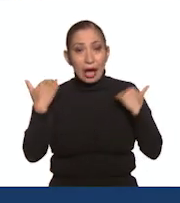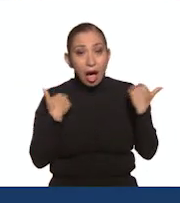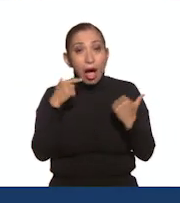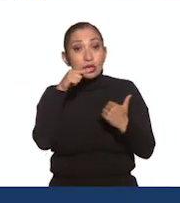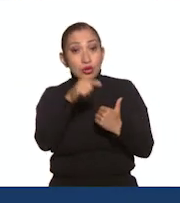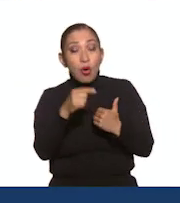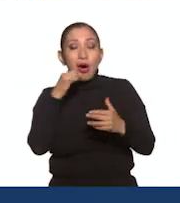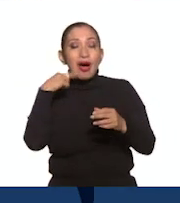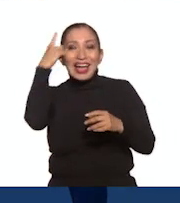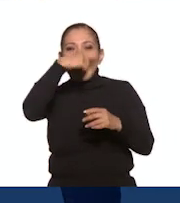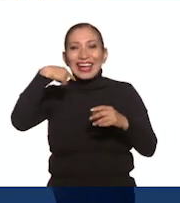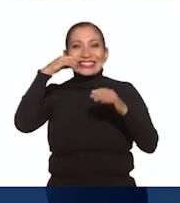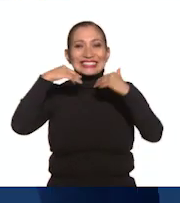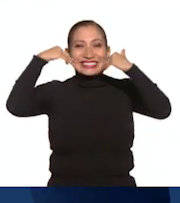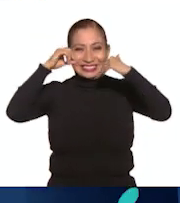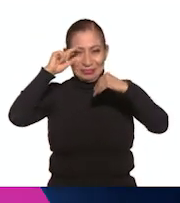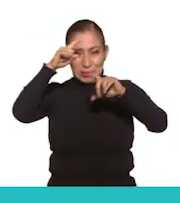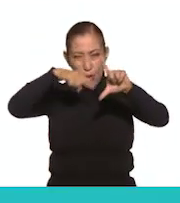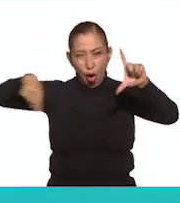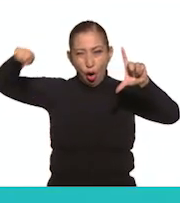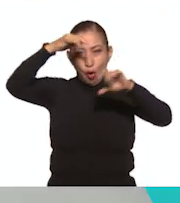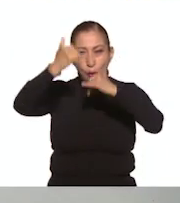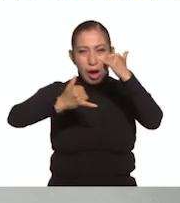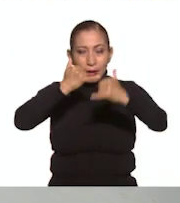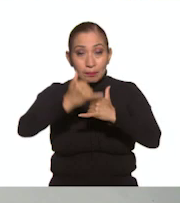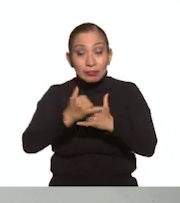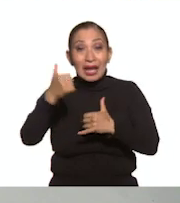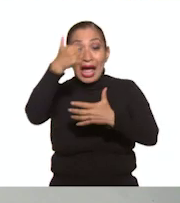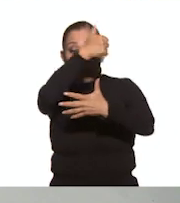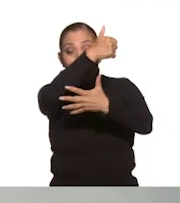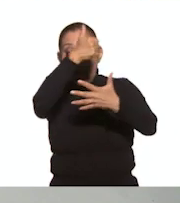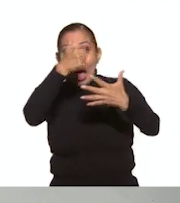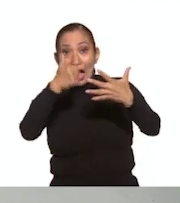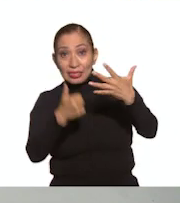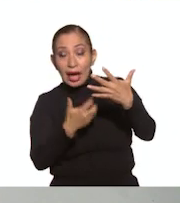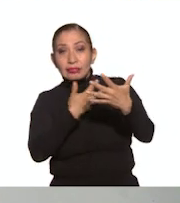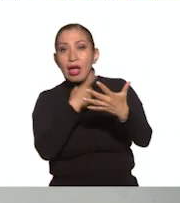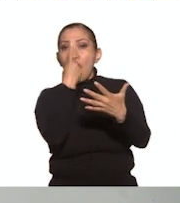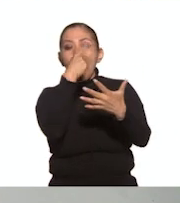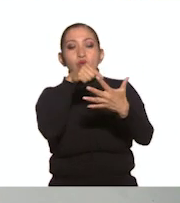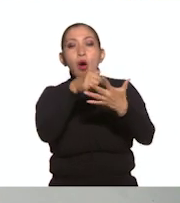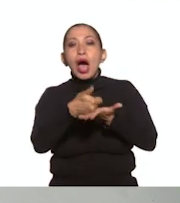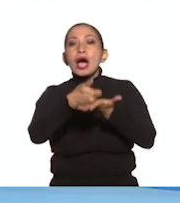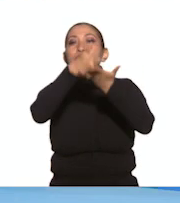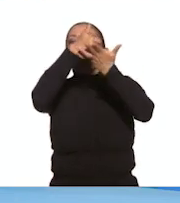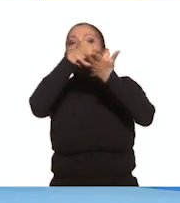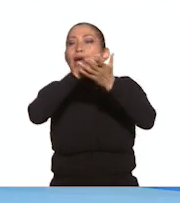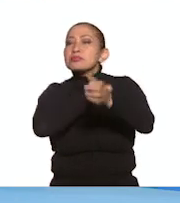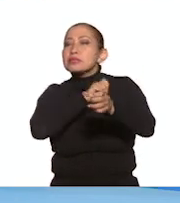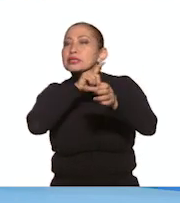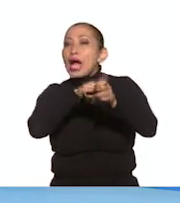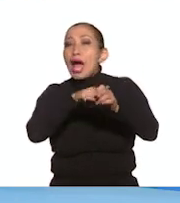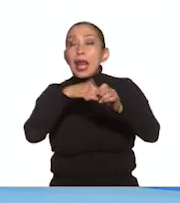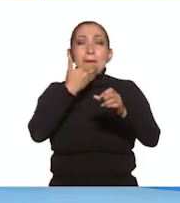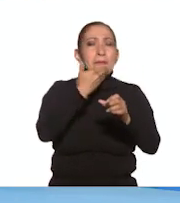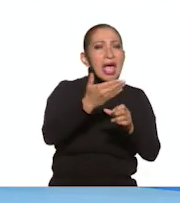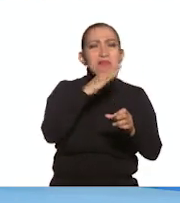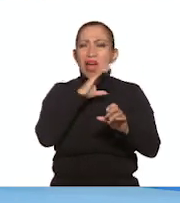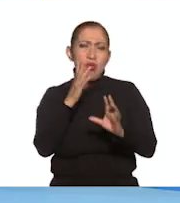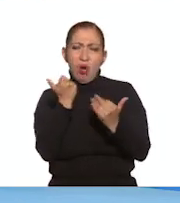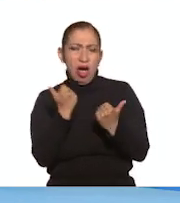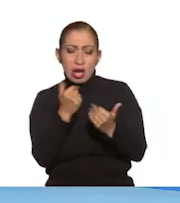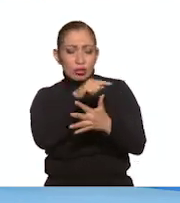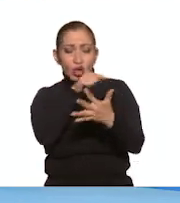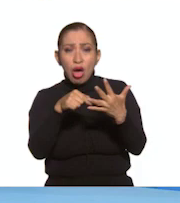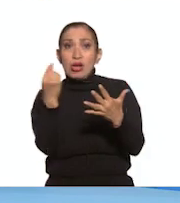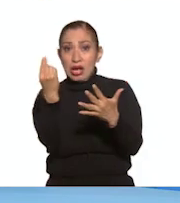su emoticón usado en la ruleta. Cada una de ellas tienen una función específica. No son ni buenas ni malas.